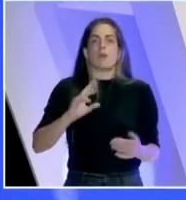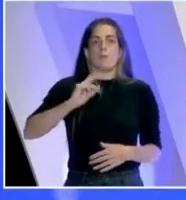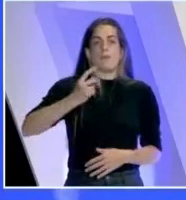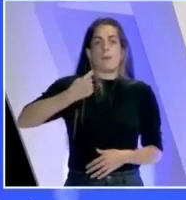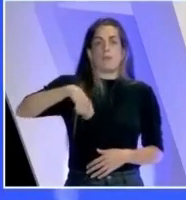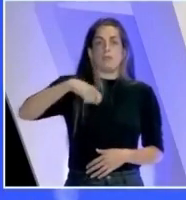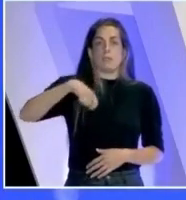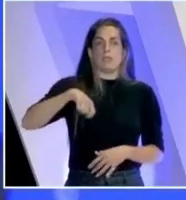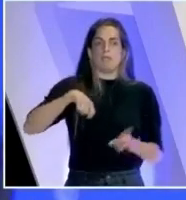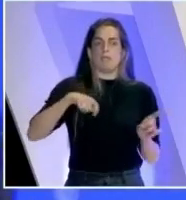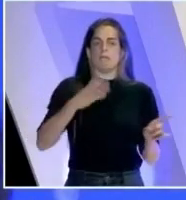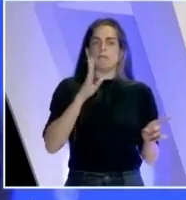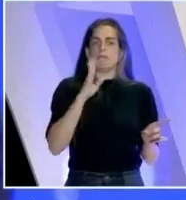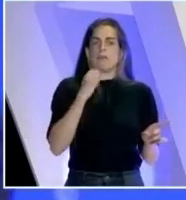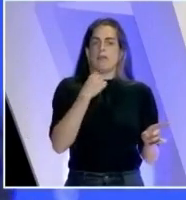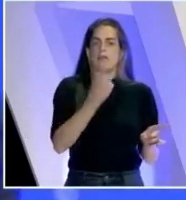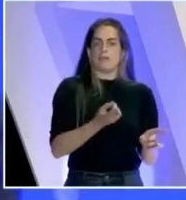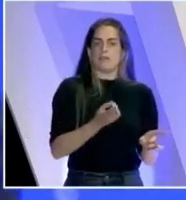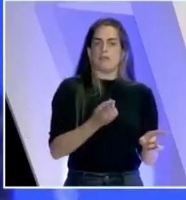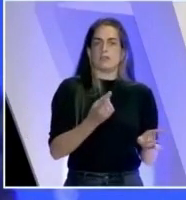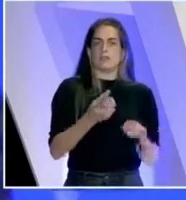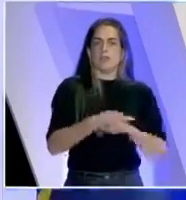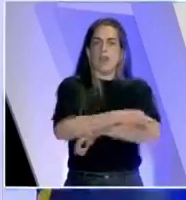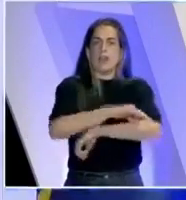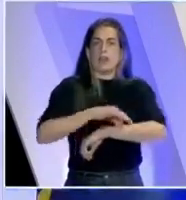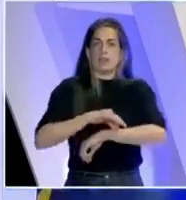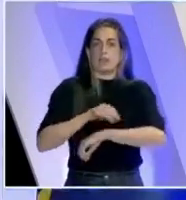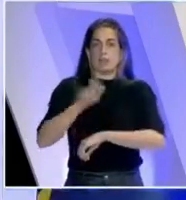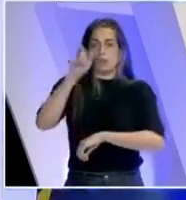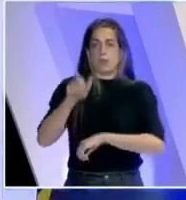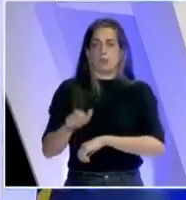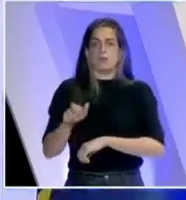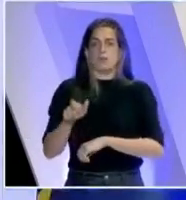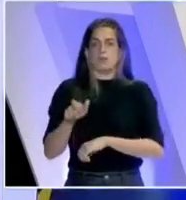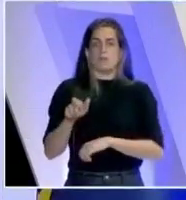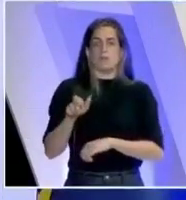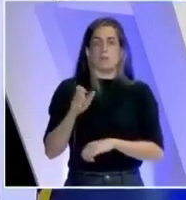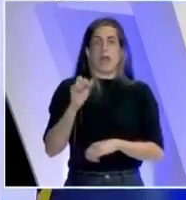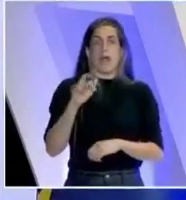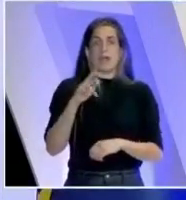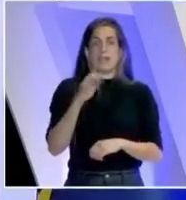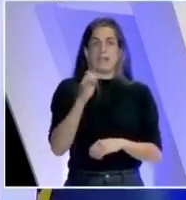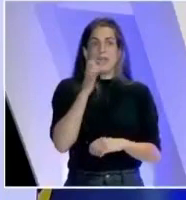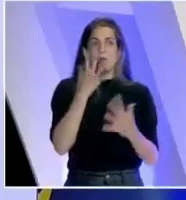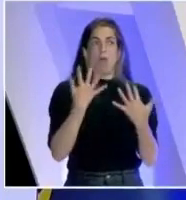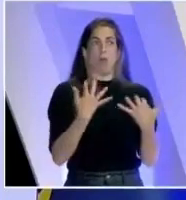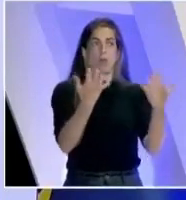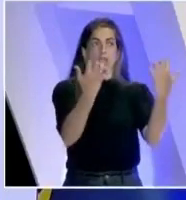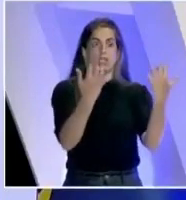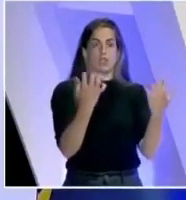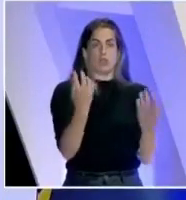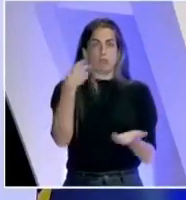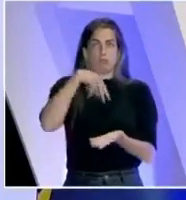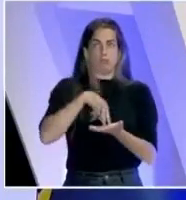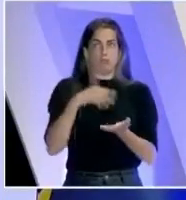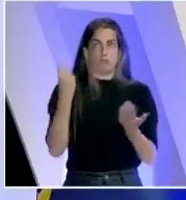Šefčovič, un arquitecto, Jean Nouvel, arquitecto de este auditorio en el que hoy nos